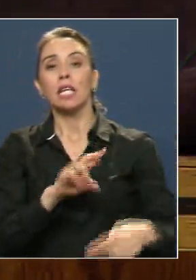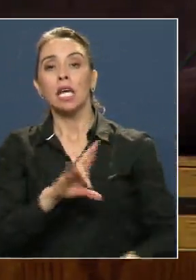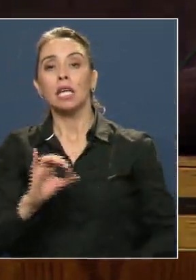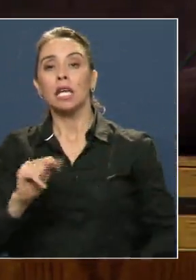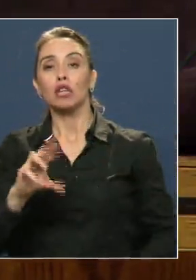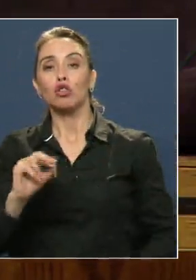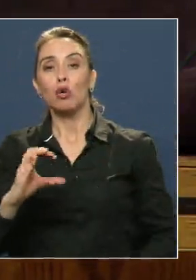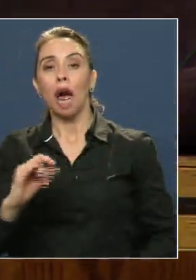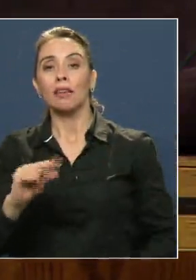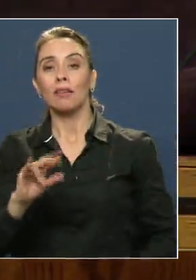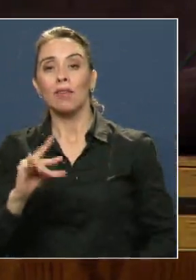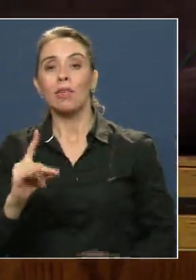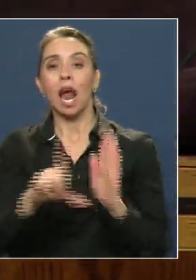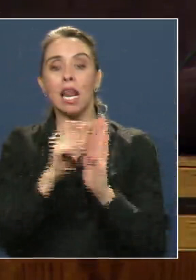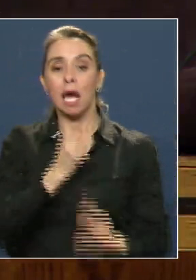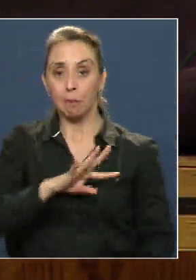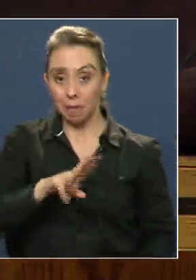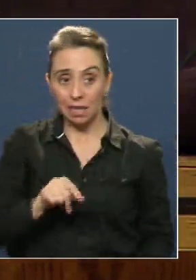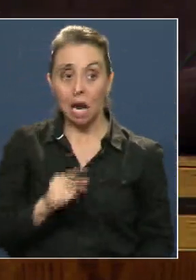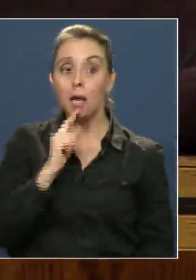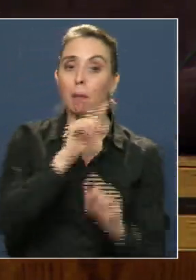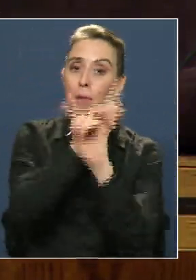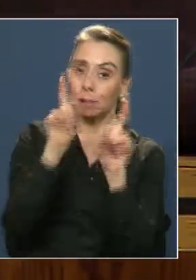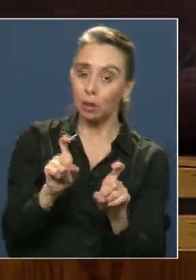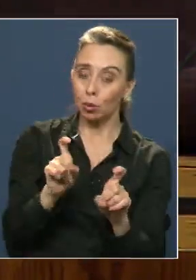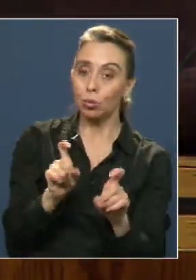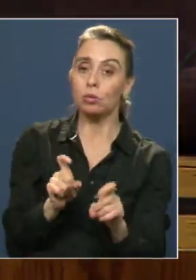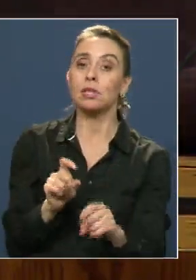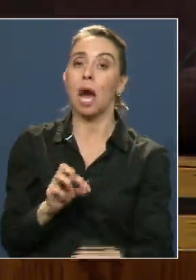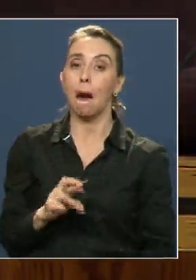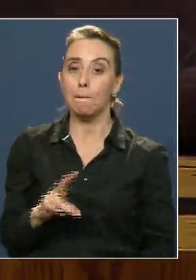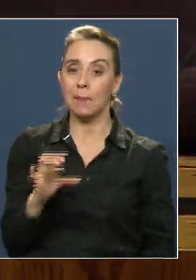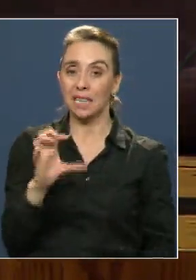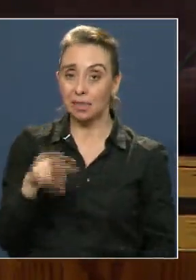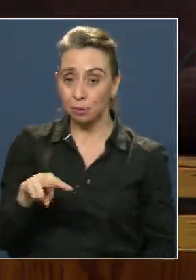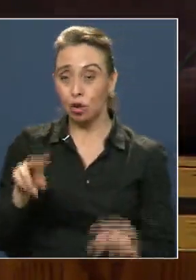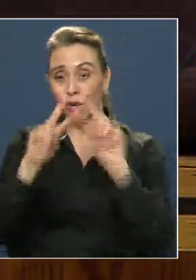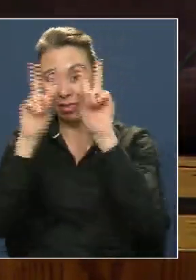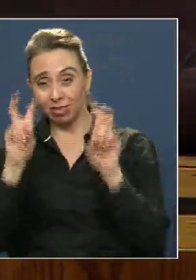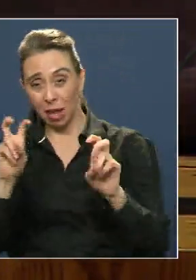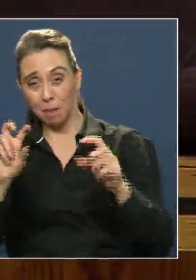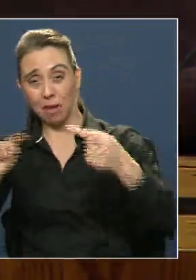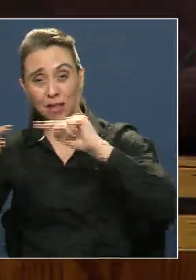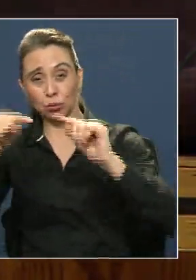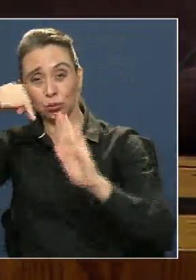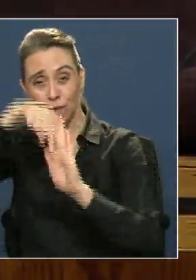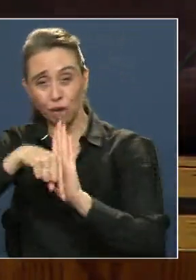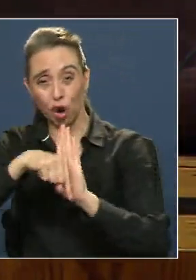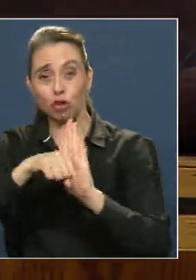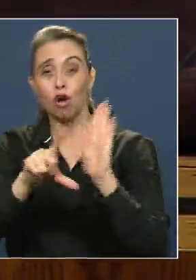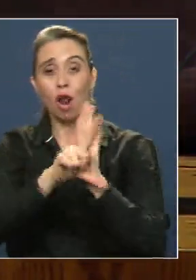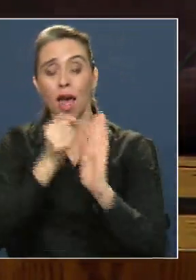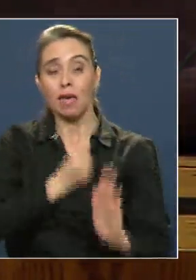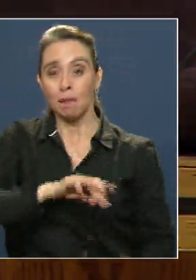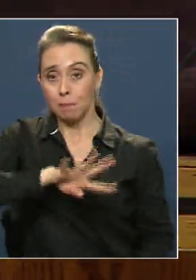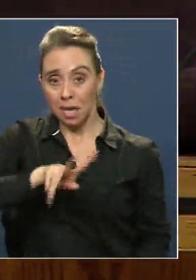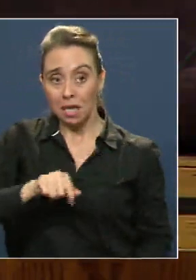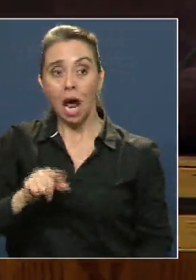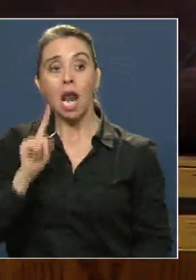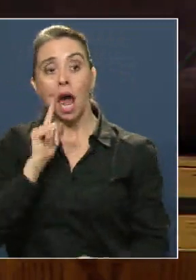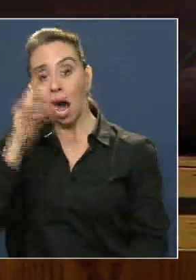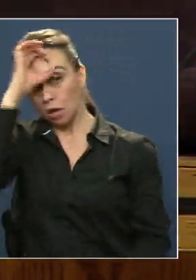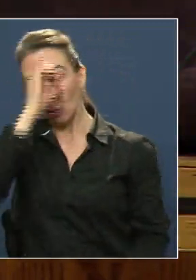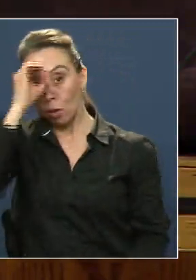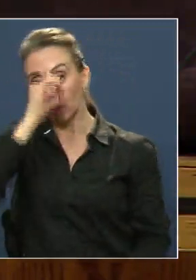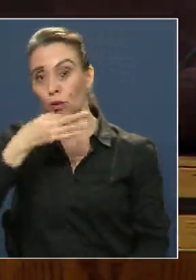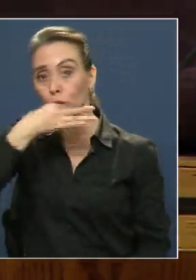¿Es o no la prescripción parte del tema de fondo en materias penales? También hay planteamientos que han